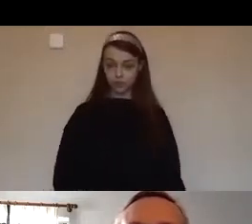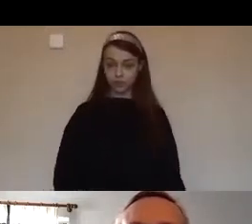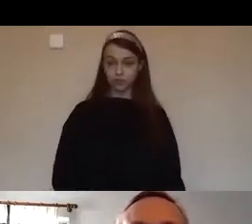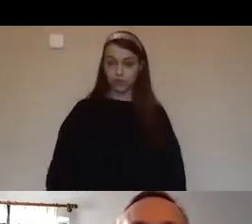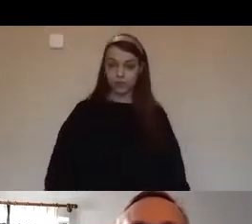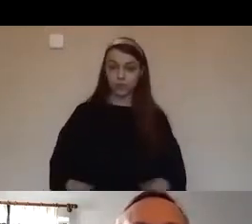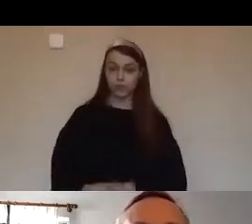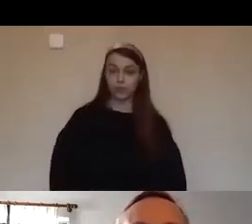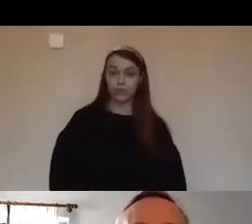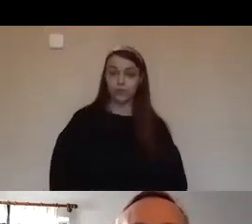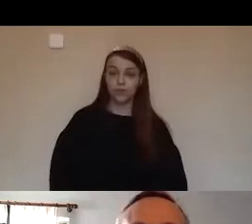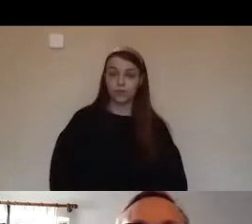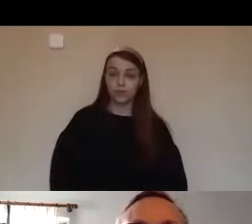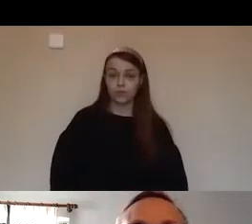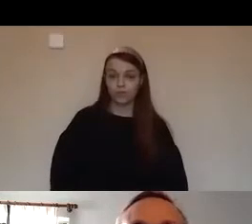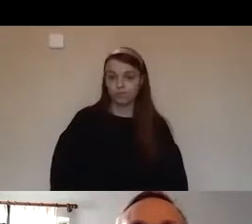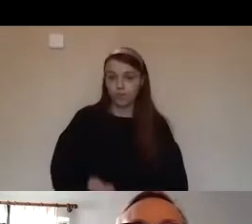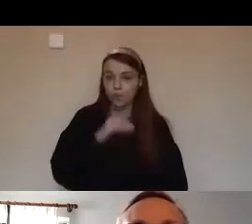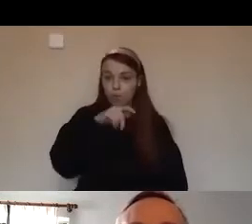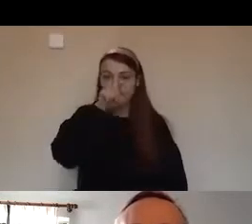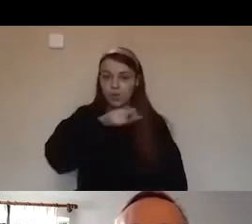en los números de visitantes.